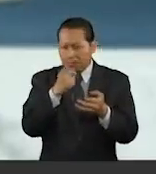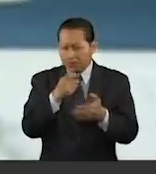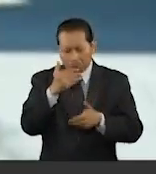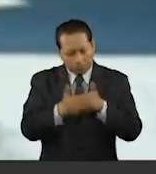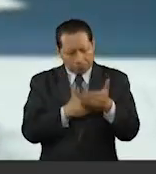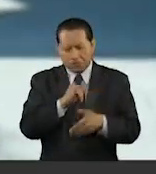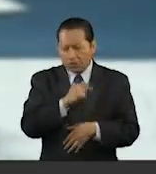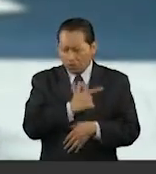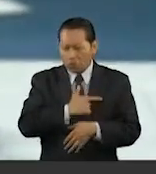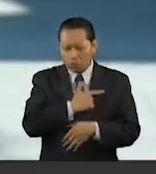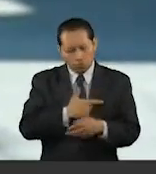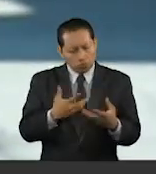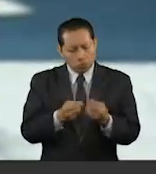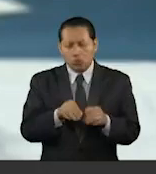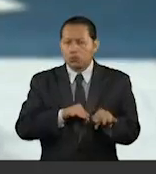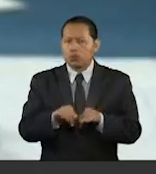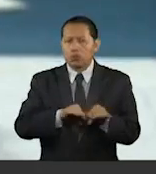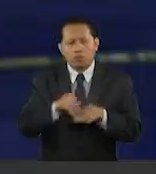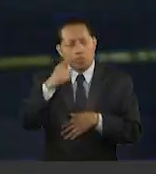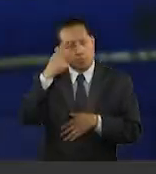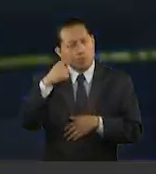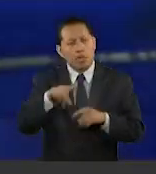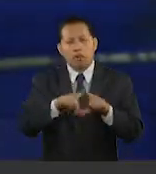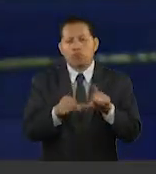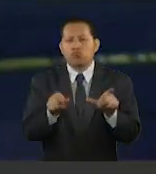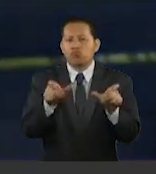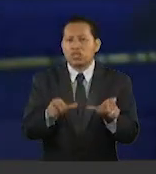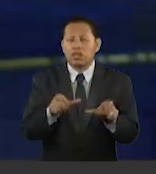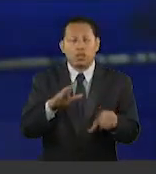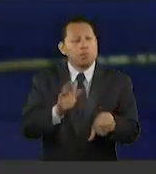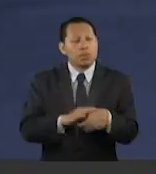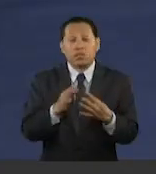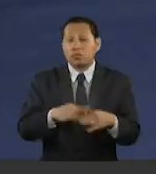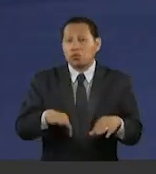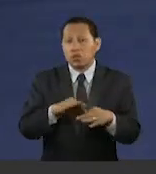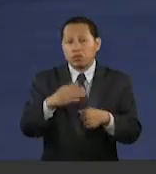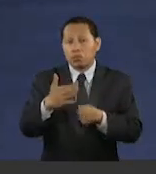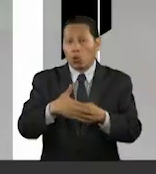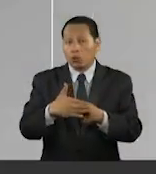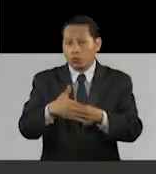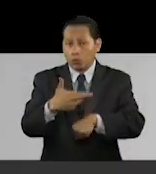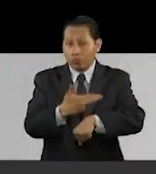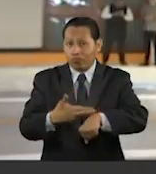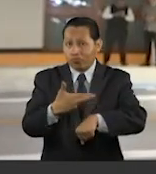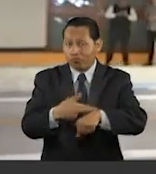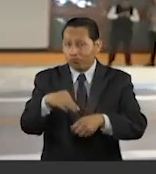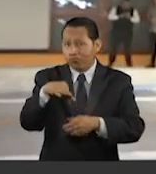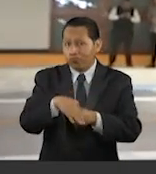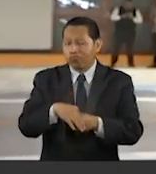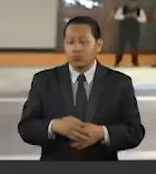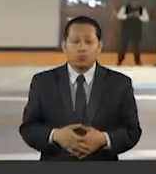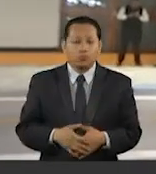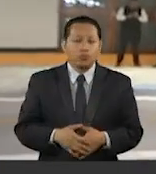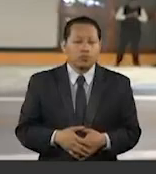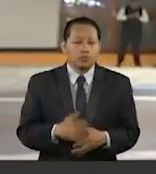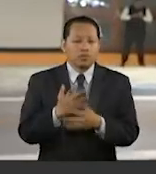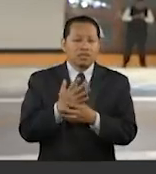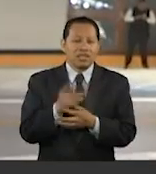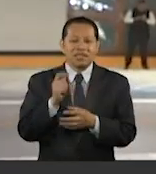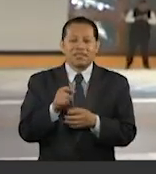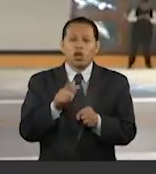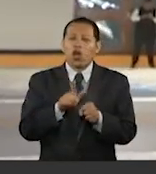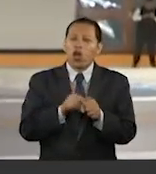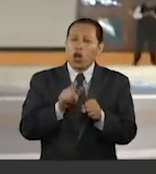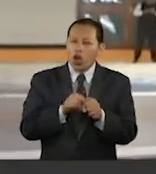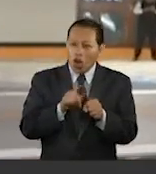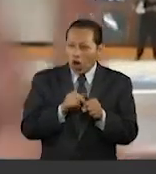trabajar en conjunto para garantizar la seguridad sobre todo durante el proceso electoral que más allá de colores